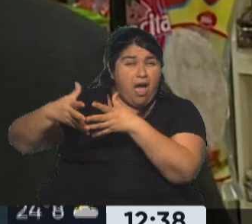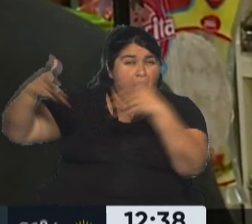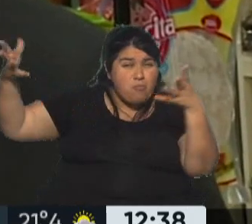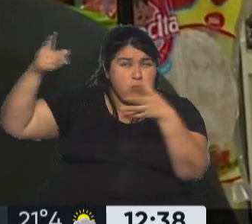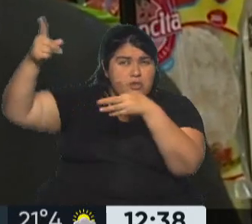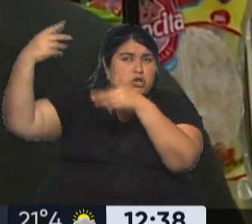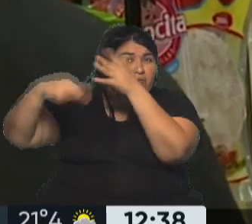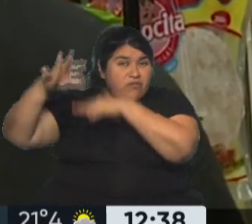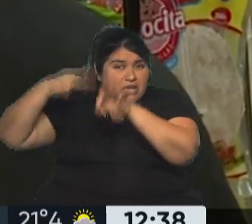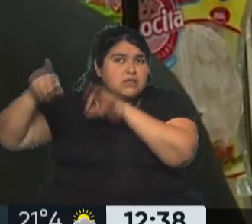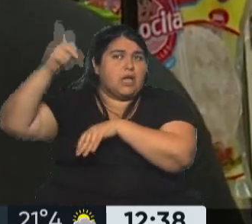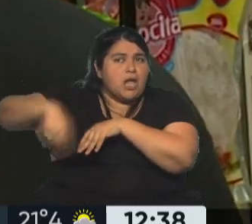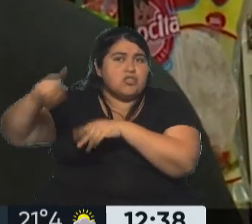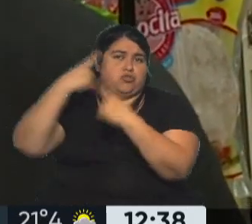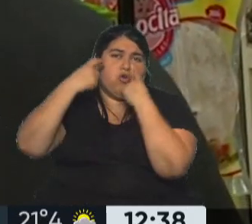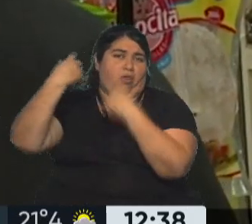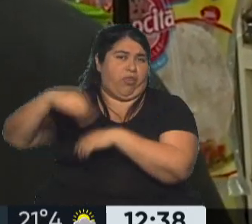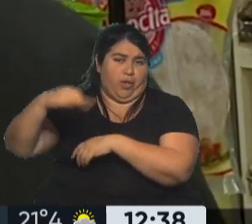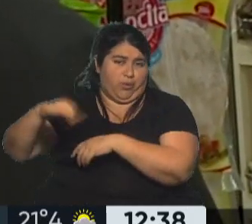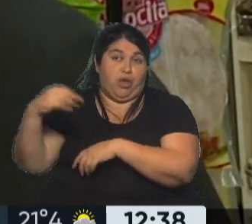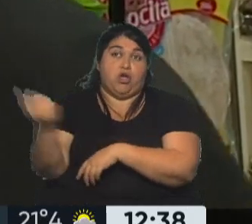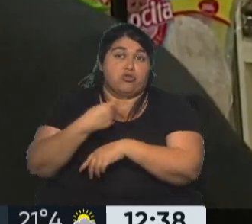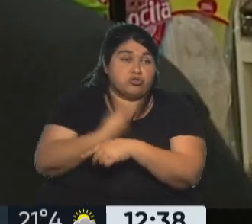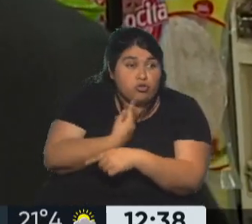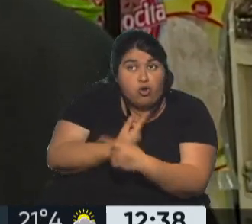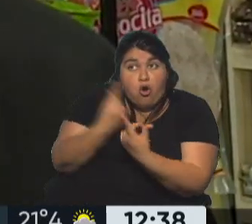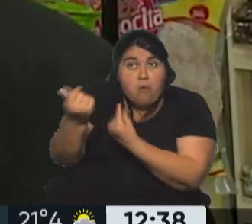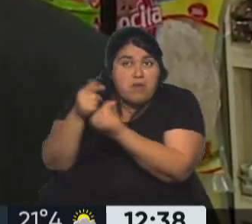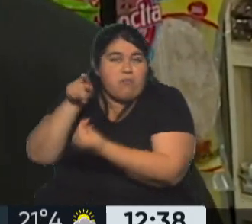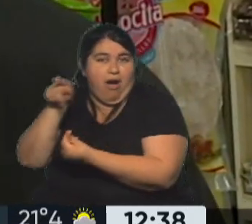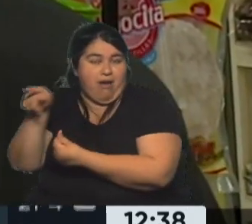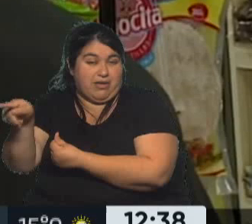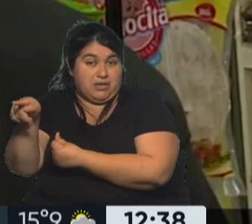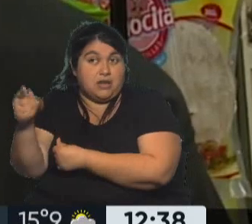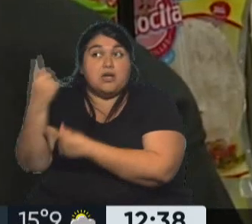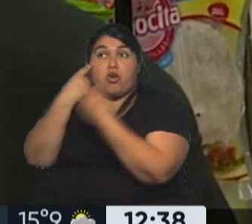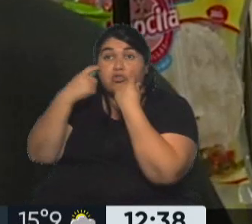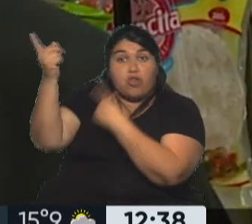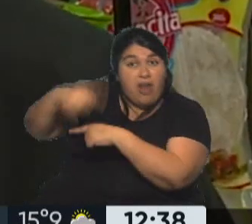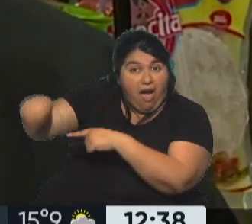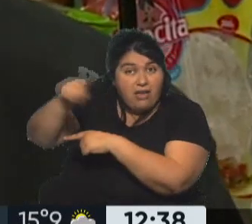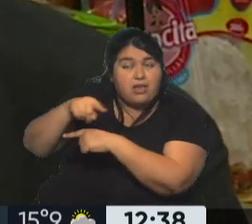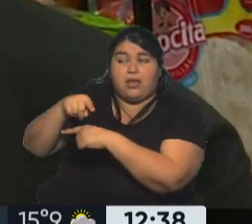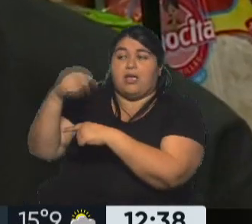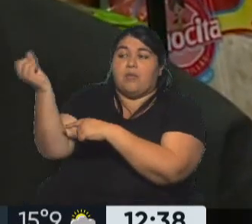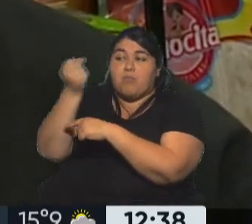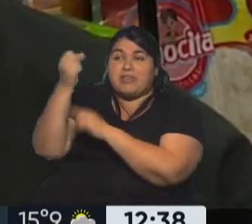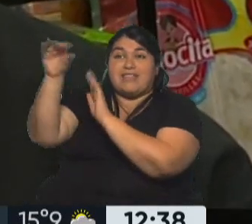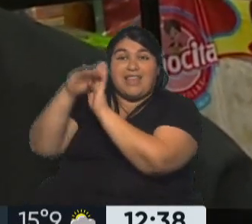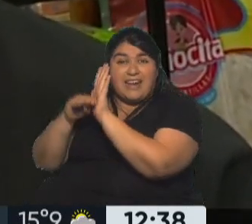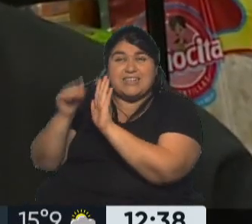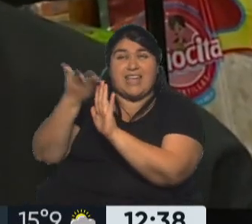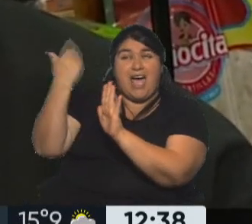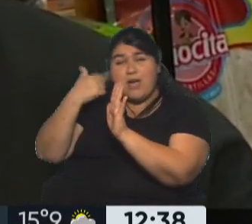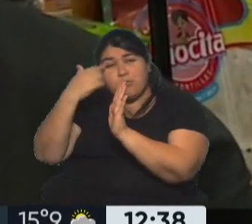de la mercadería que nosotros compramos la hacemos en los mayoristas Entonces si se auditan los mayoristas si se contempla de la lista que hubo